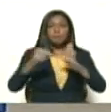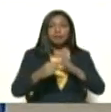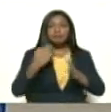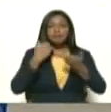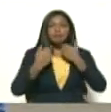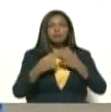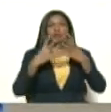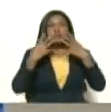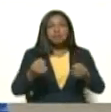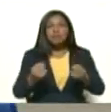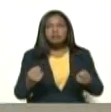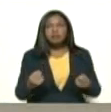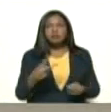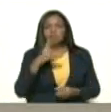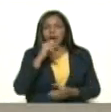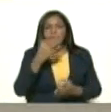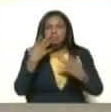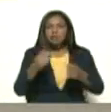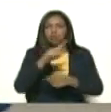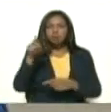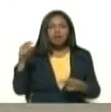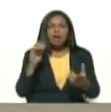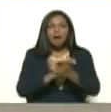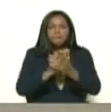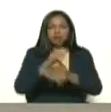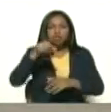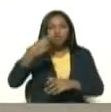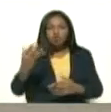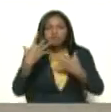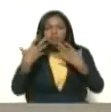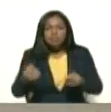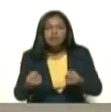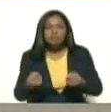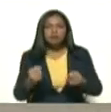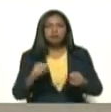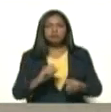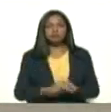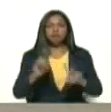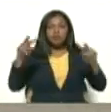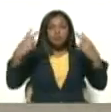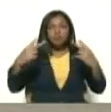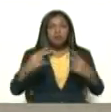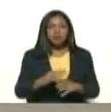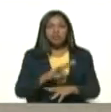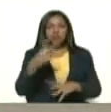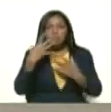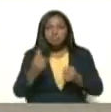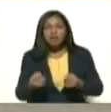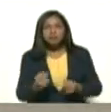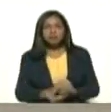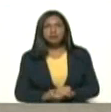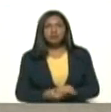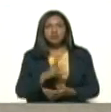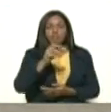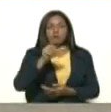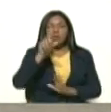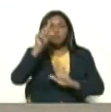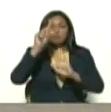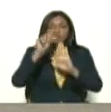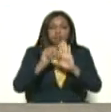me pregunto, ¿es que no se entiende? A ustedes, compañeros, a ustedes que me escuchan, ¿es que esto no se entiende? Este número debe